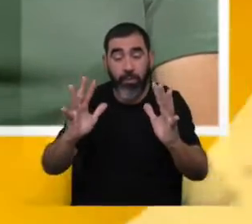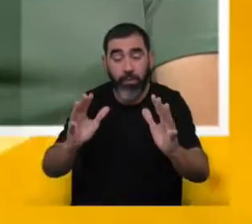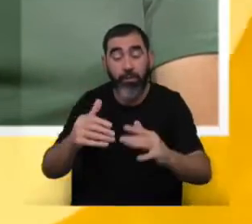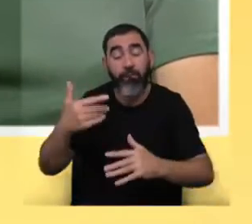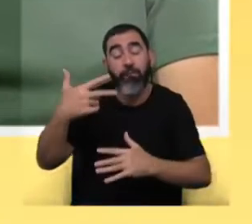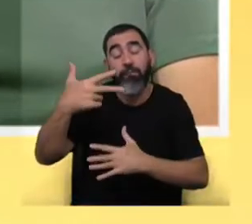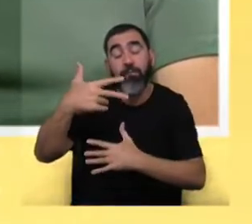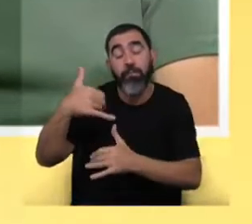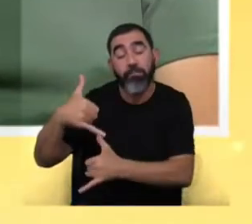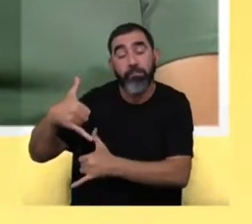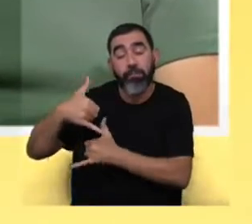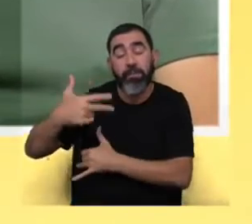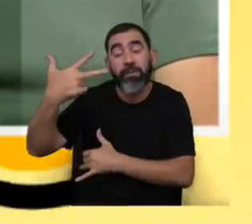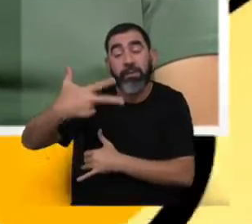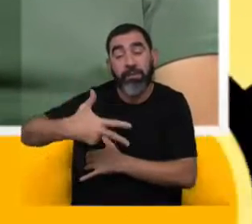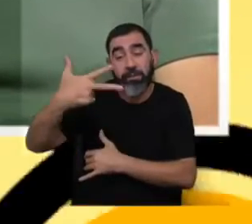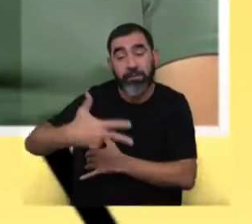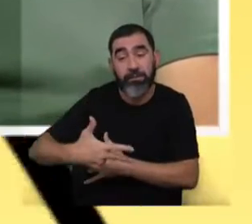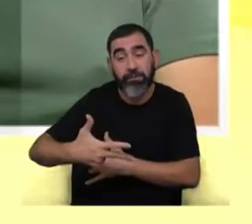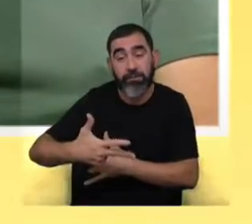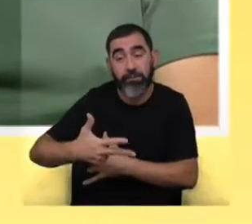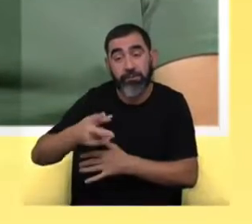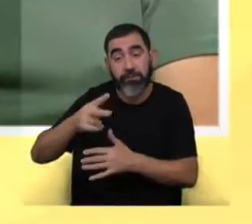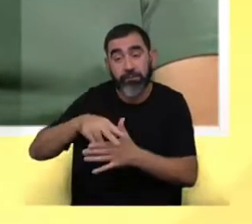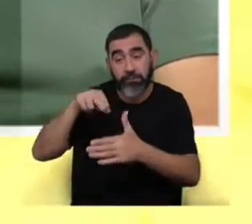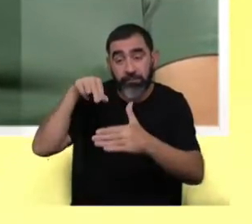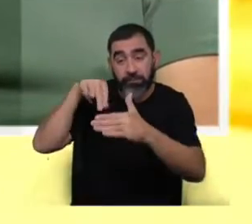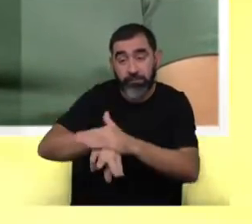13, por ejemplo, sabemos que se enterró cuando